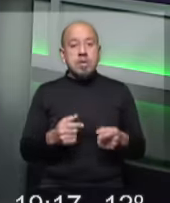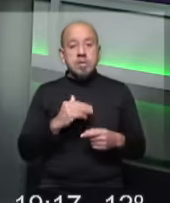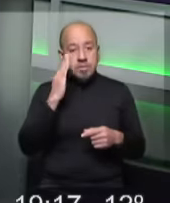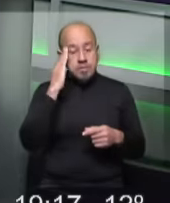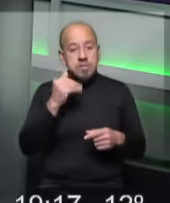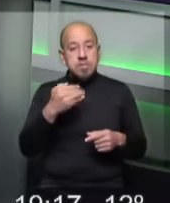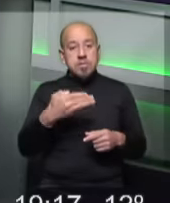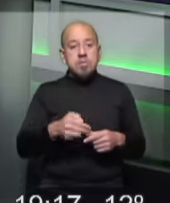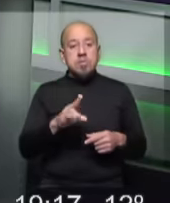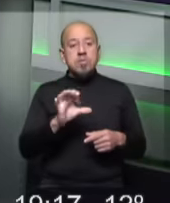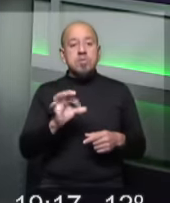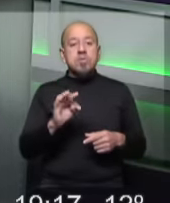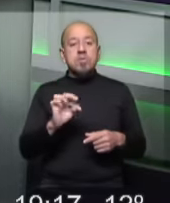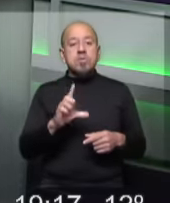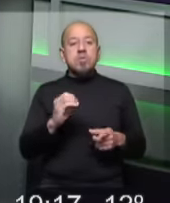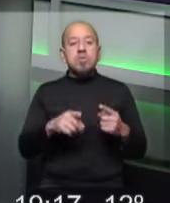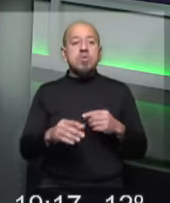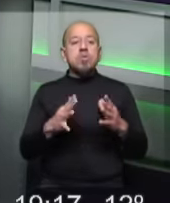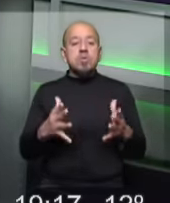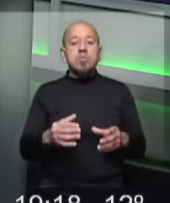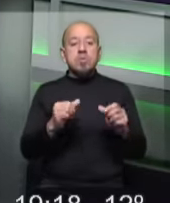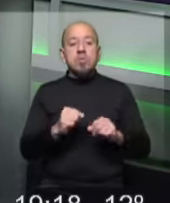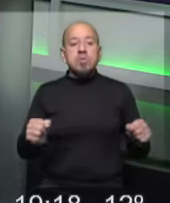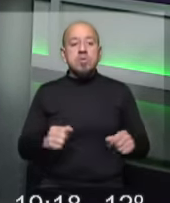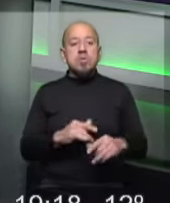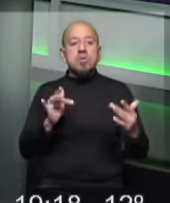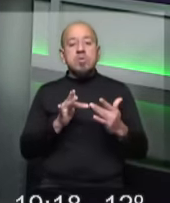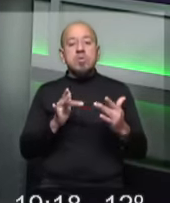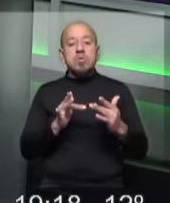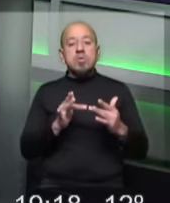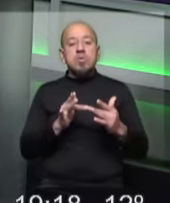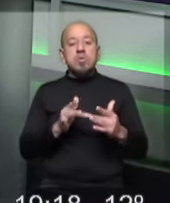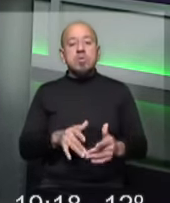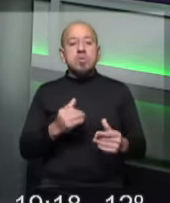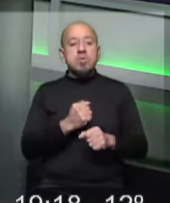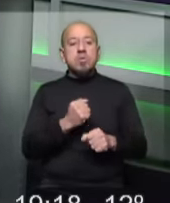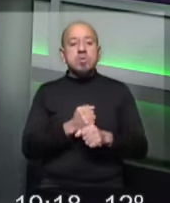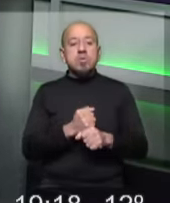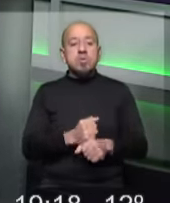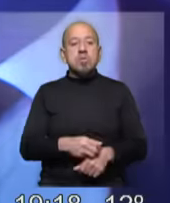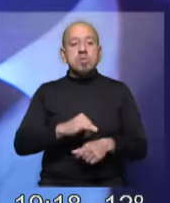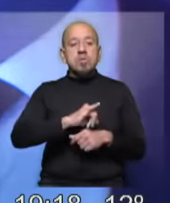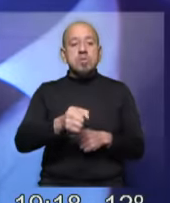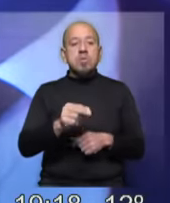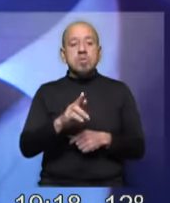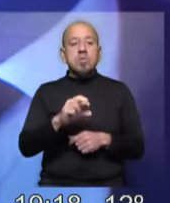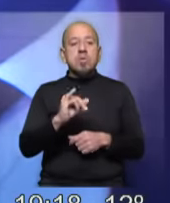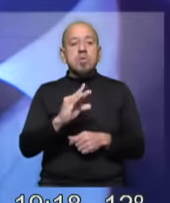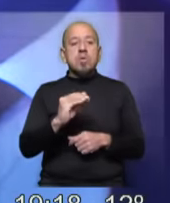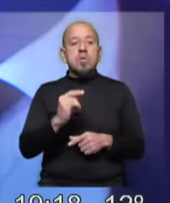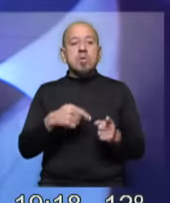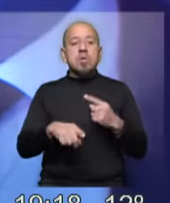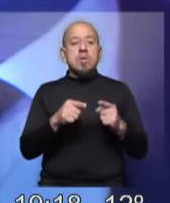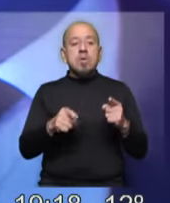realidad, era si este funcionario podía tener alguna influencia por sobre quienes trabajan en la división de jurídica, que era quienes estaban enviando